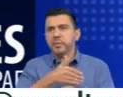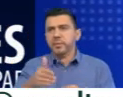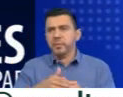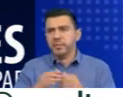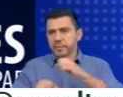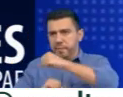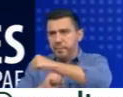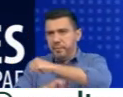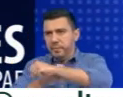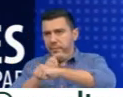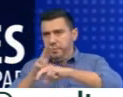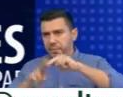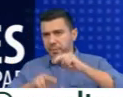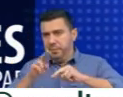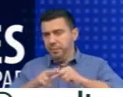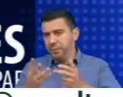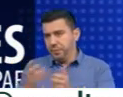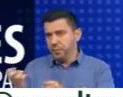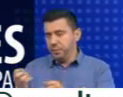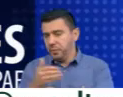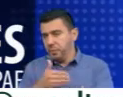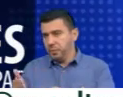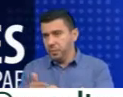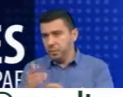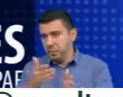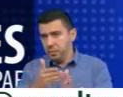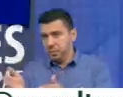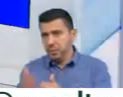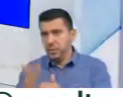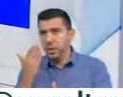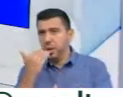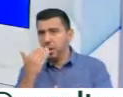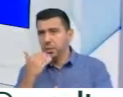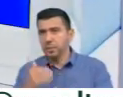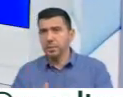y 900 millones que irían al plan de alimentación estudiantil.